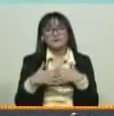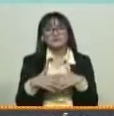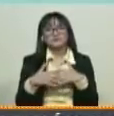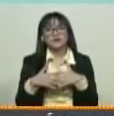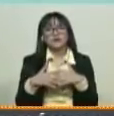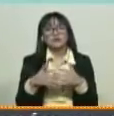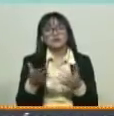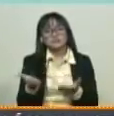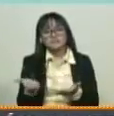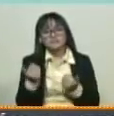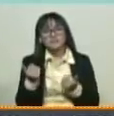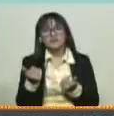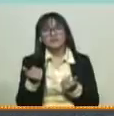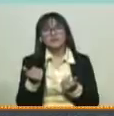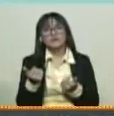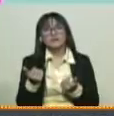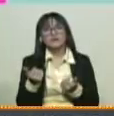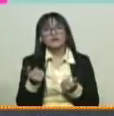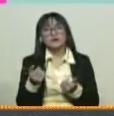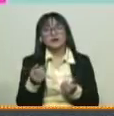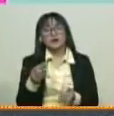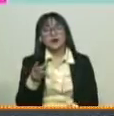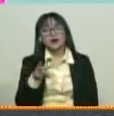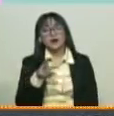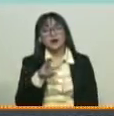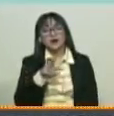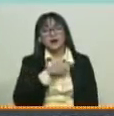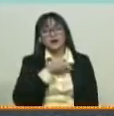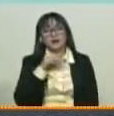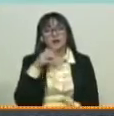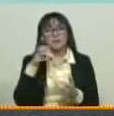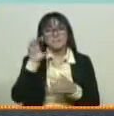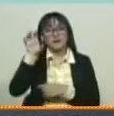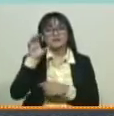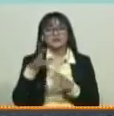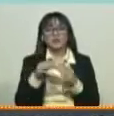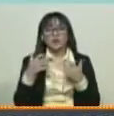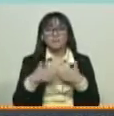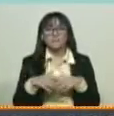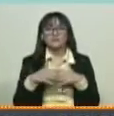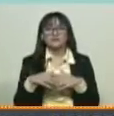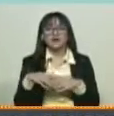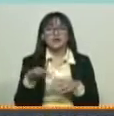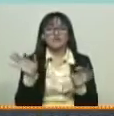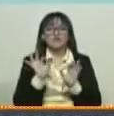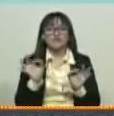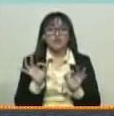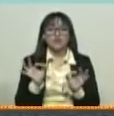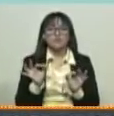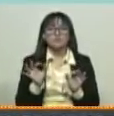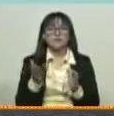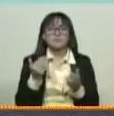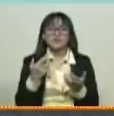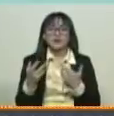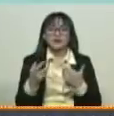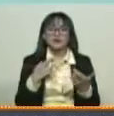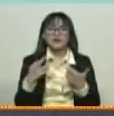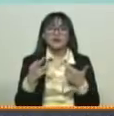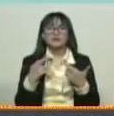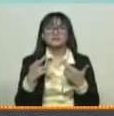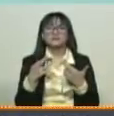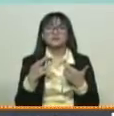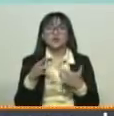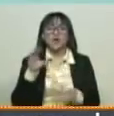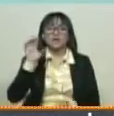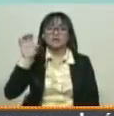le solicita, se cree el carnet de la patria para los empresarios, como una forma para ordenar la relación entre